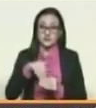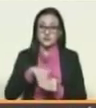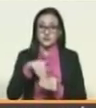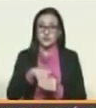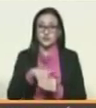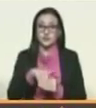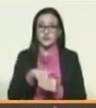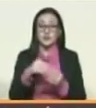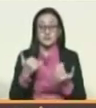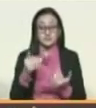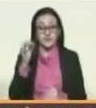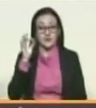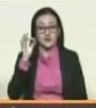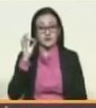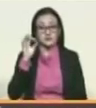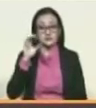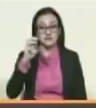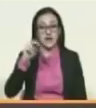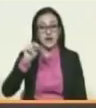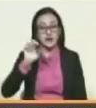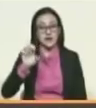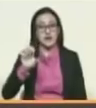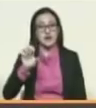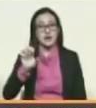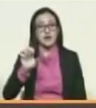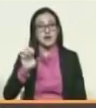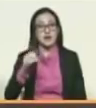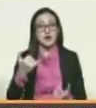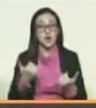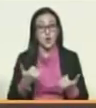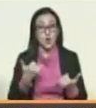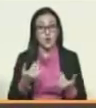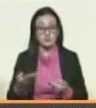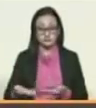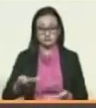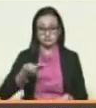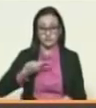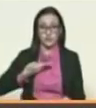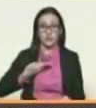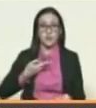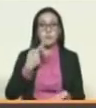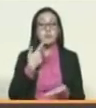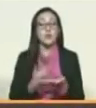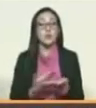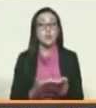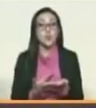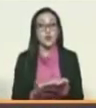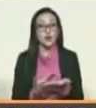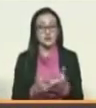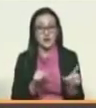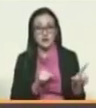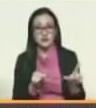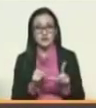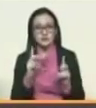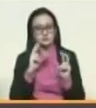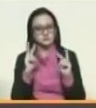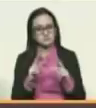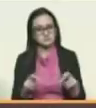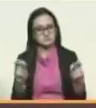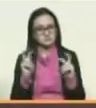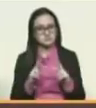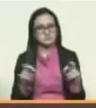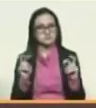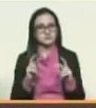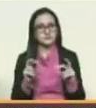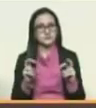el Consejo Nacional Electoral recibe en el día de hoy esta propuesta de análisis que nos hace